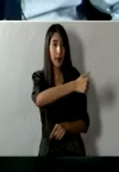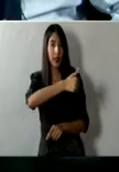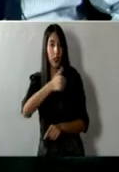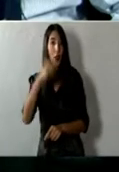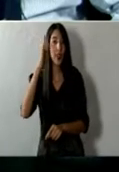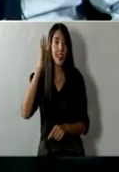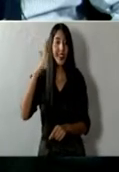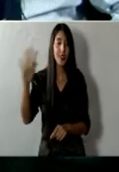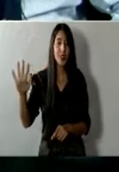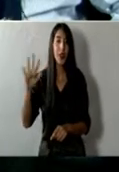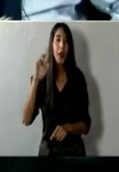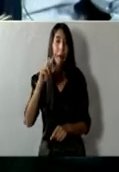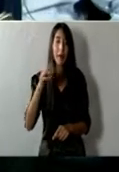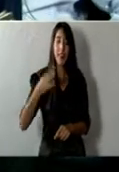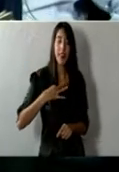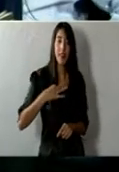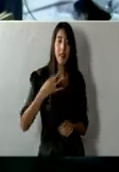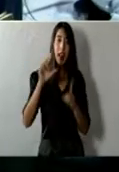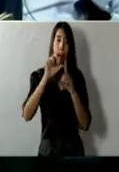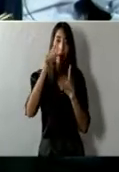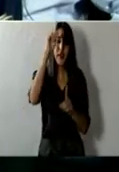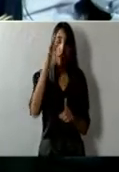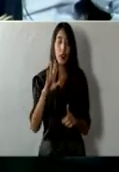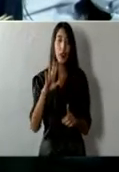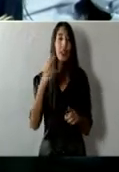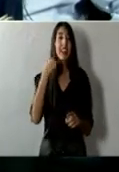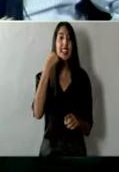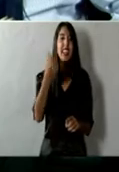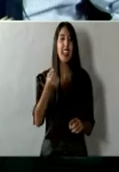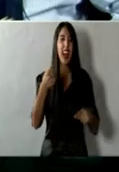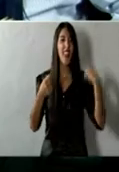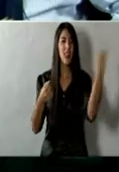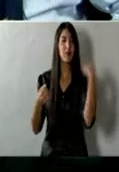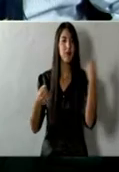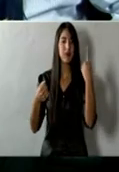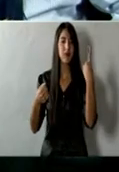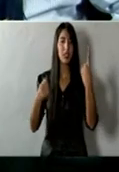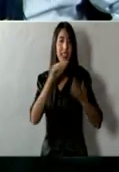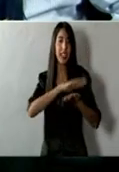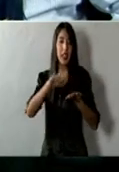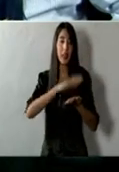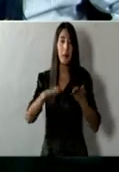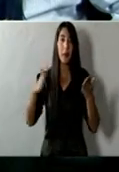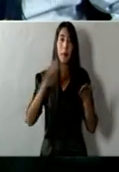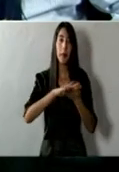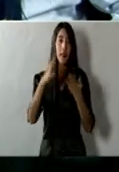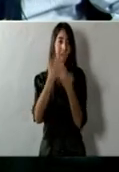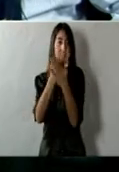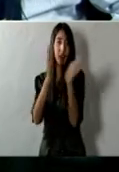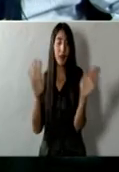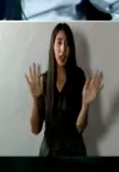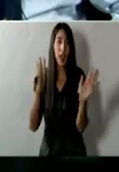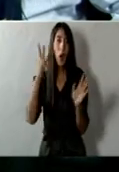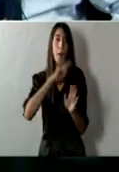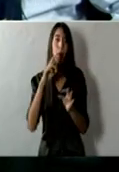la vida en ese mismo instante para su hija. Su hija fue totalmente limpia y cuando llegó a su casa,